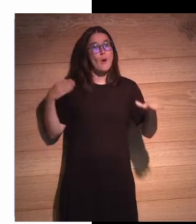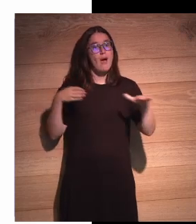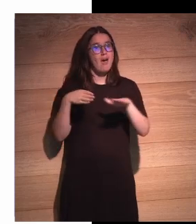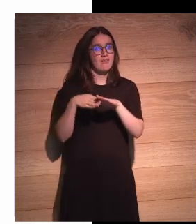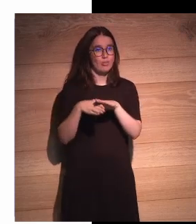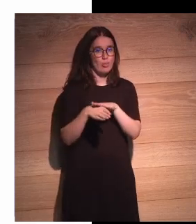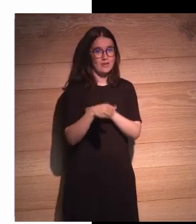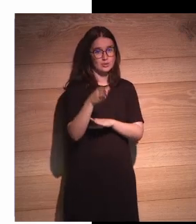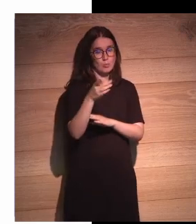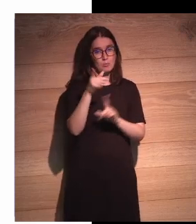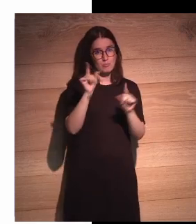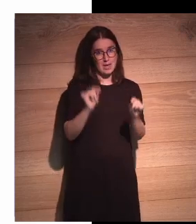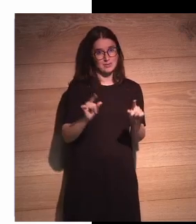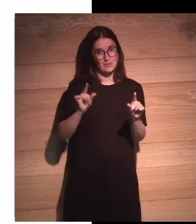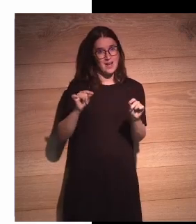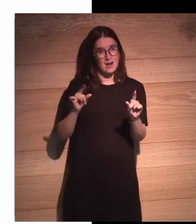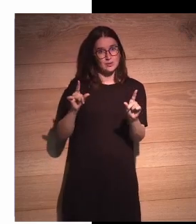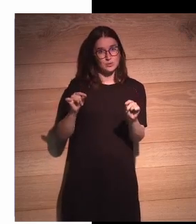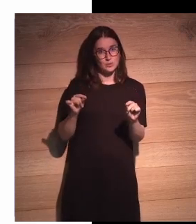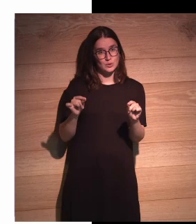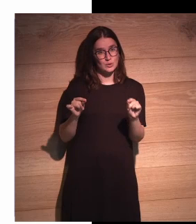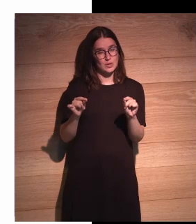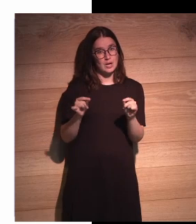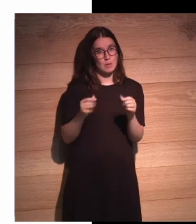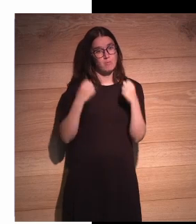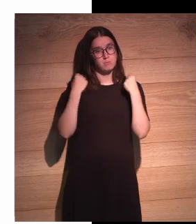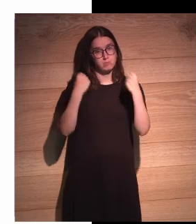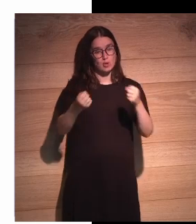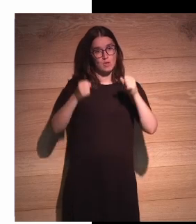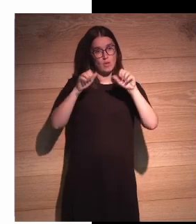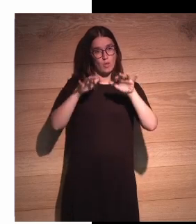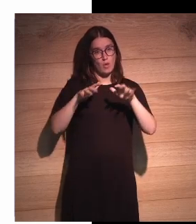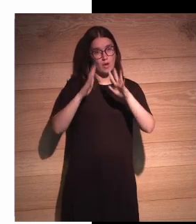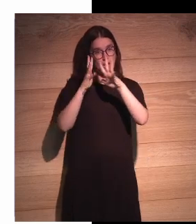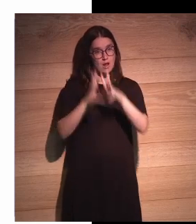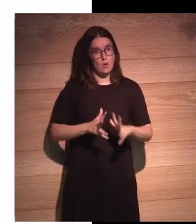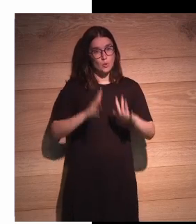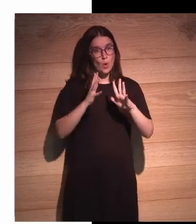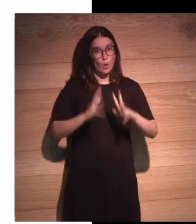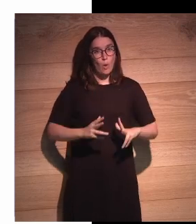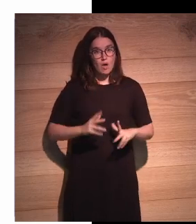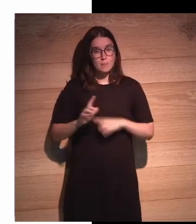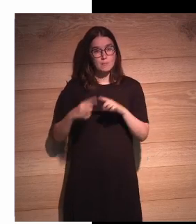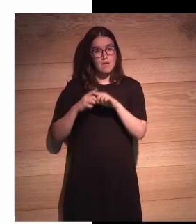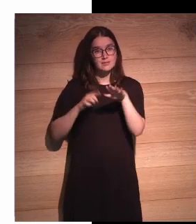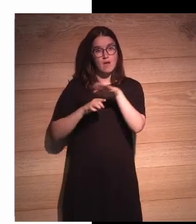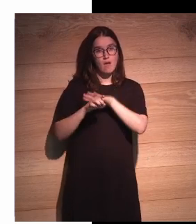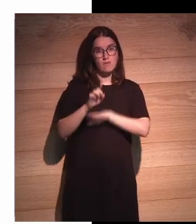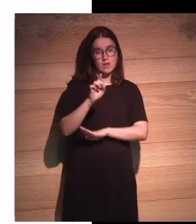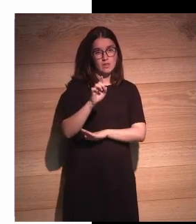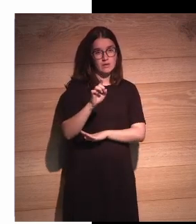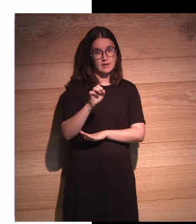acceso más económico a la potencia de computación, a la potencia de cálculo, y avances